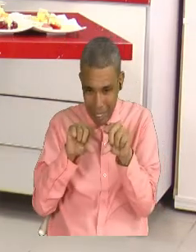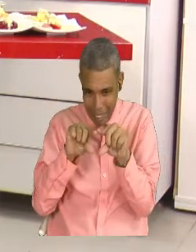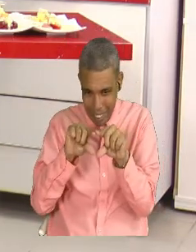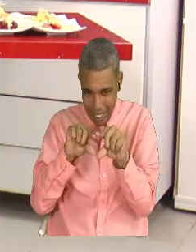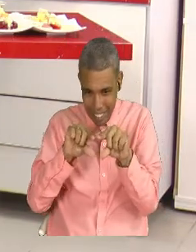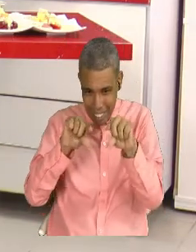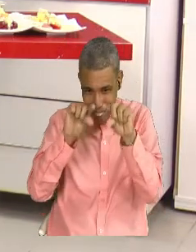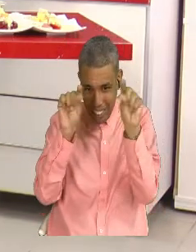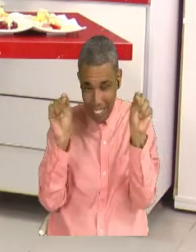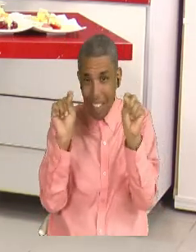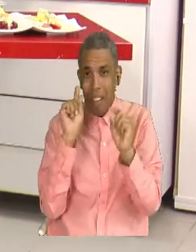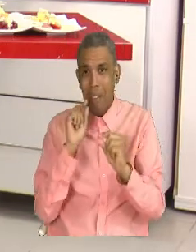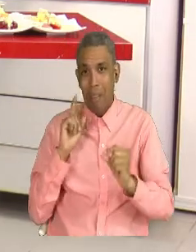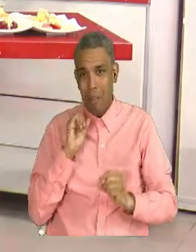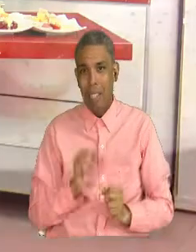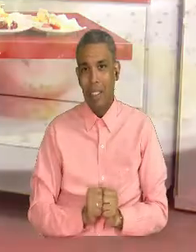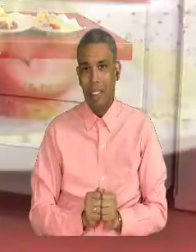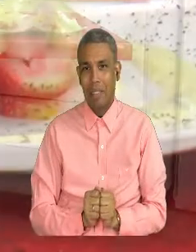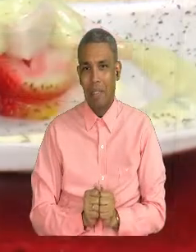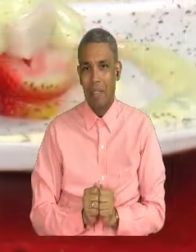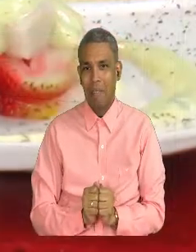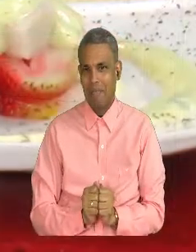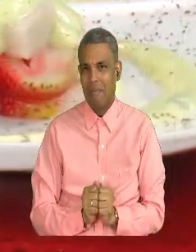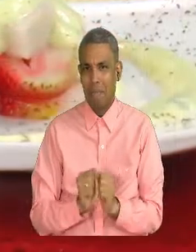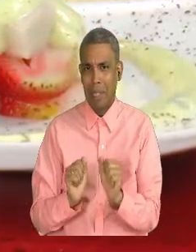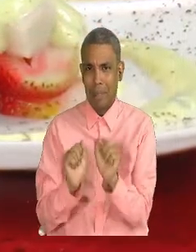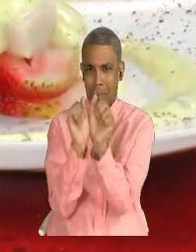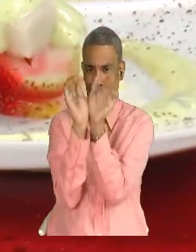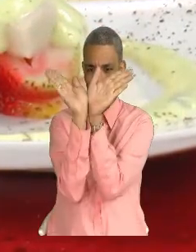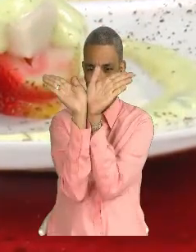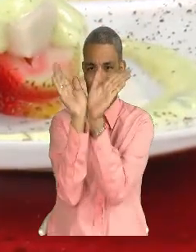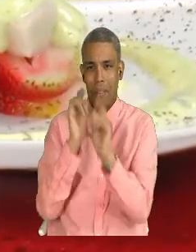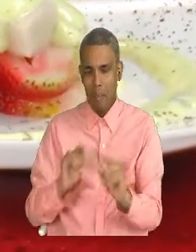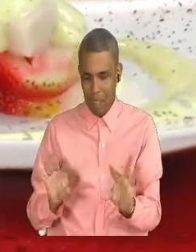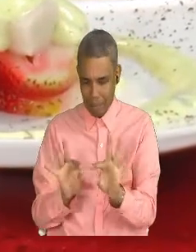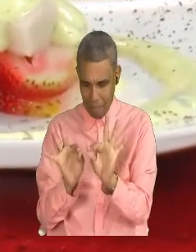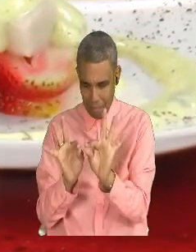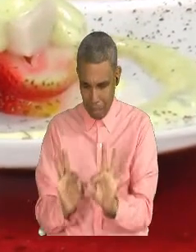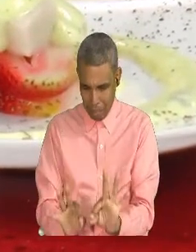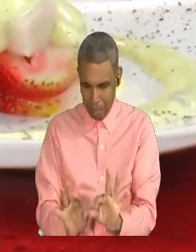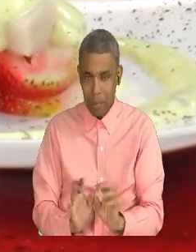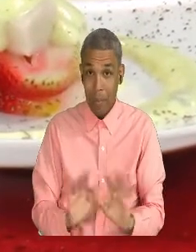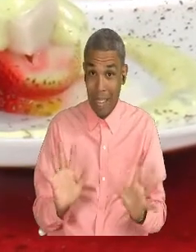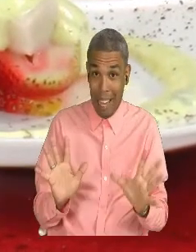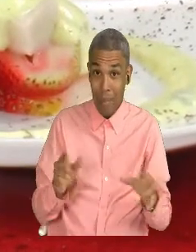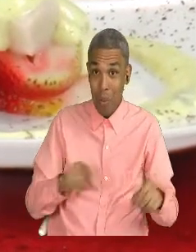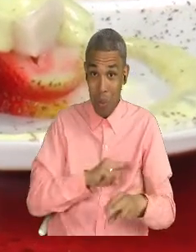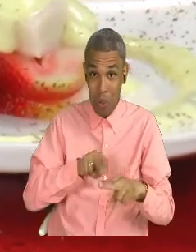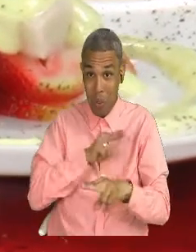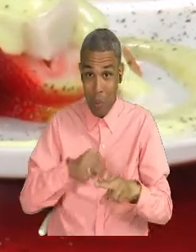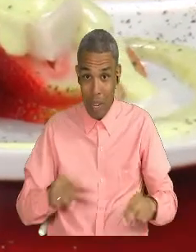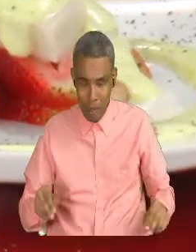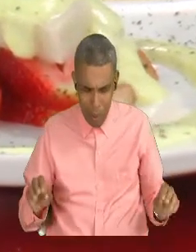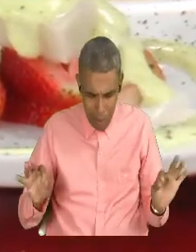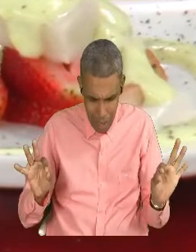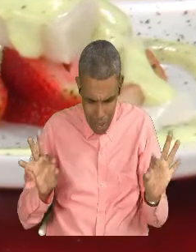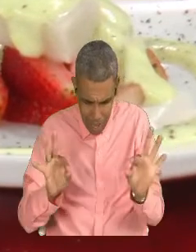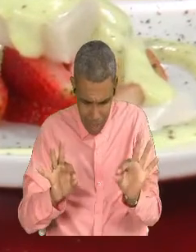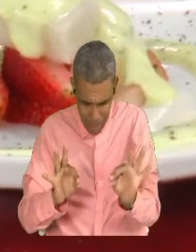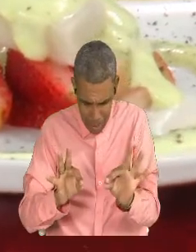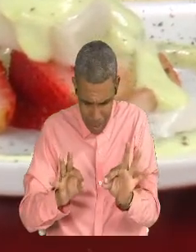Personalmente en la cocina, cuando uno está emplatando, terminando un plato, tiembla la mano. Sí, entonces, sí. Va a quedar abstracta